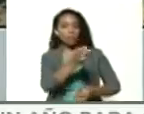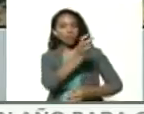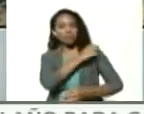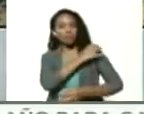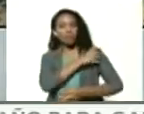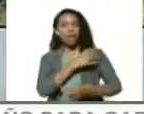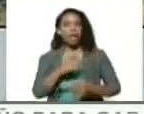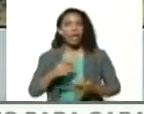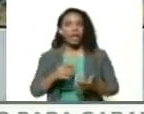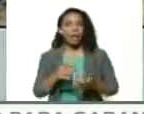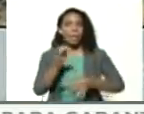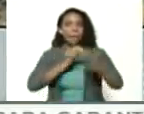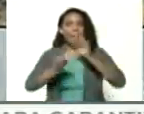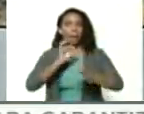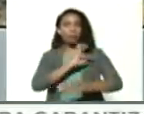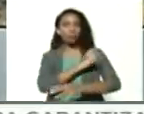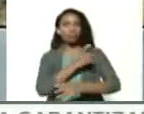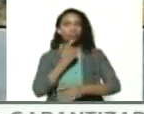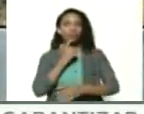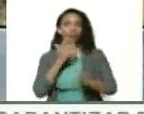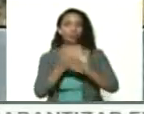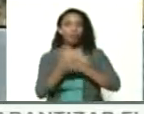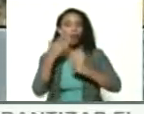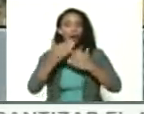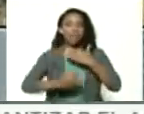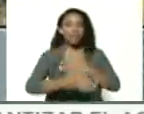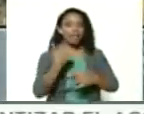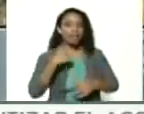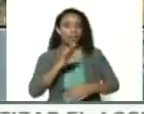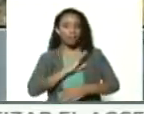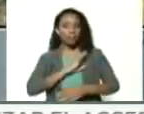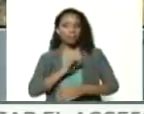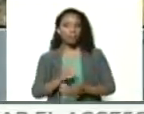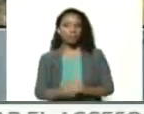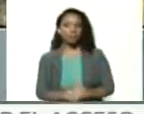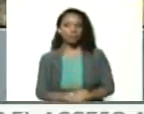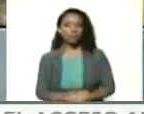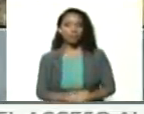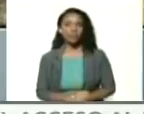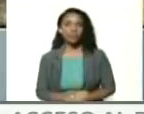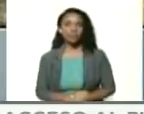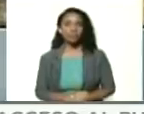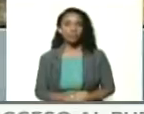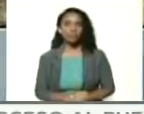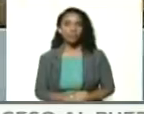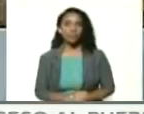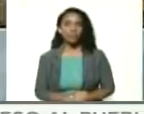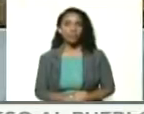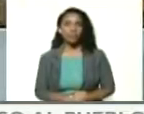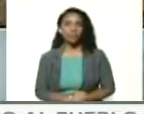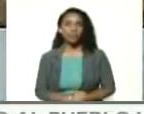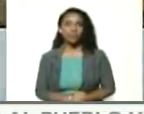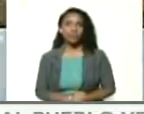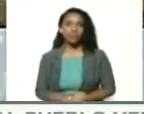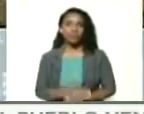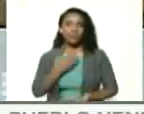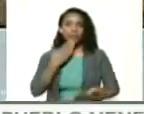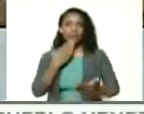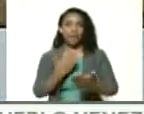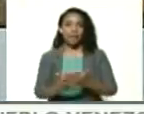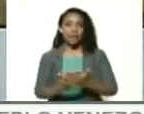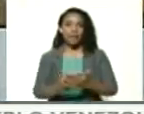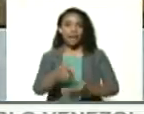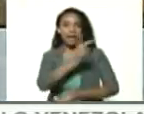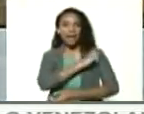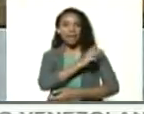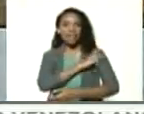que nos comente con mayor precisión de todos los avances que hemos tenido al respecto. Muchas gracias, mi comandante jefe, general jefe.